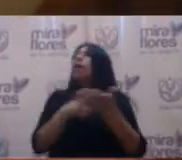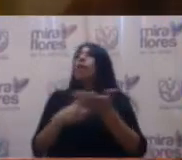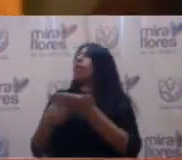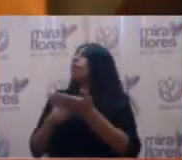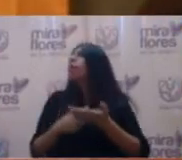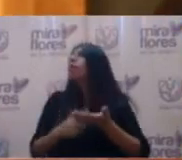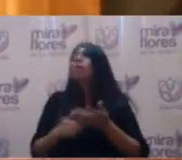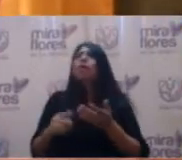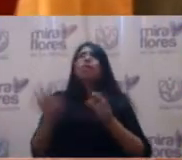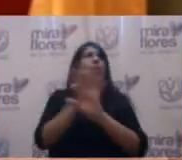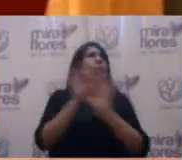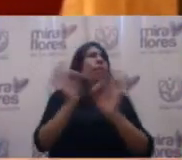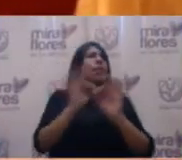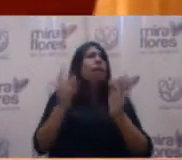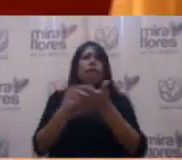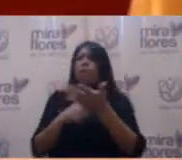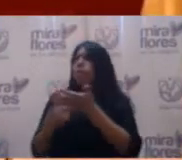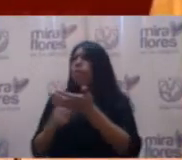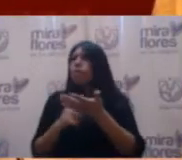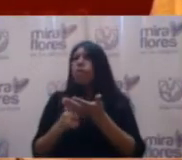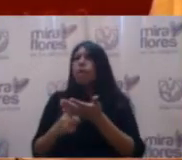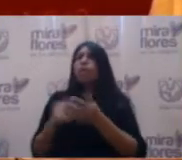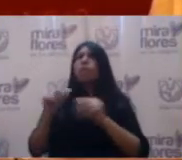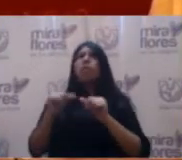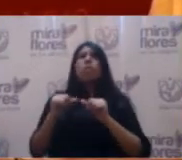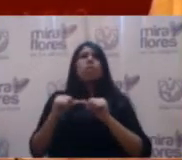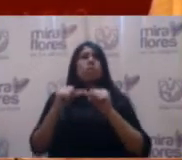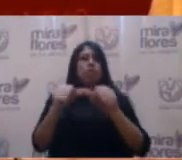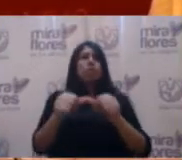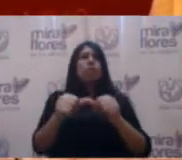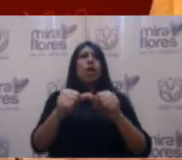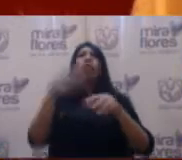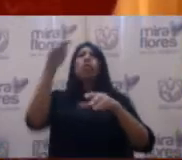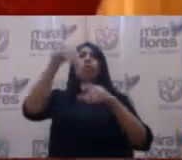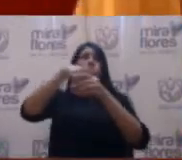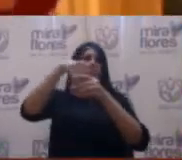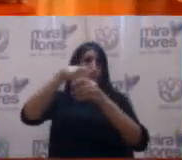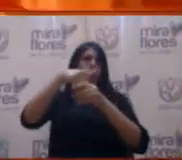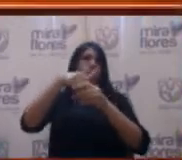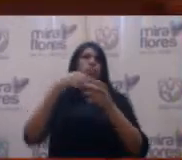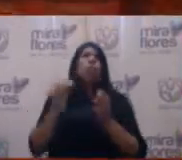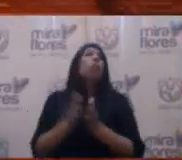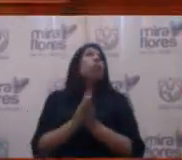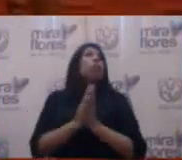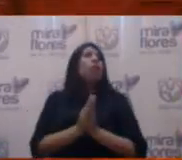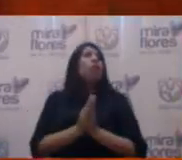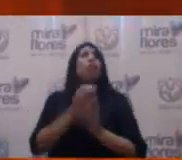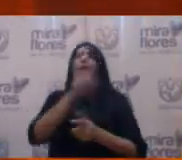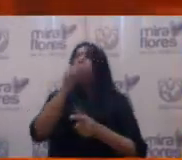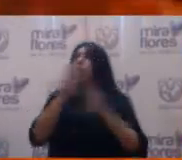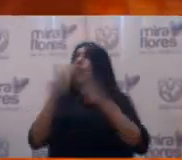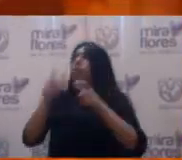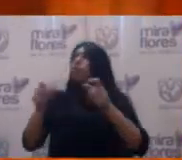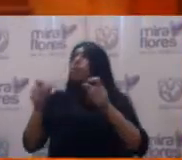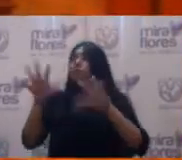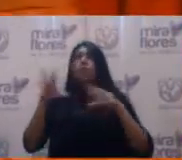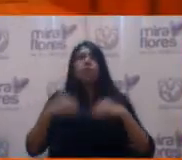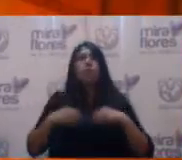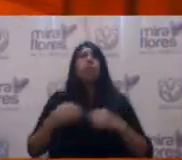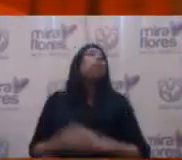No teniendo debate planteado, vamos a proceder al voto. Aquellos miembros del Consejo que estén a favor de aprobar este proyecto, sírvanse a expresarlo en señal